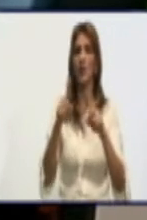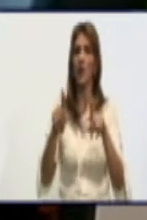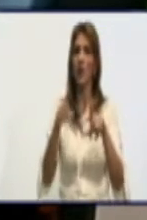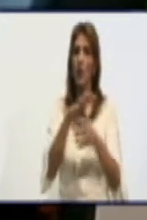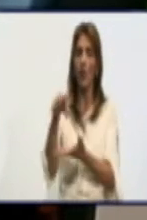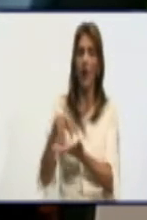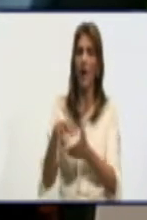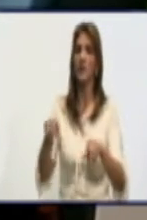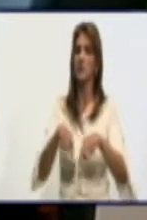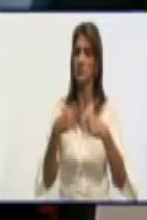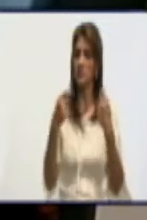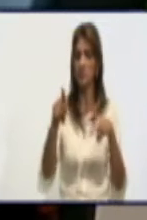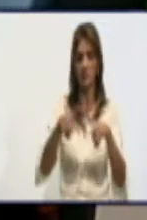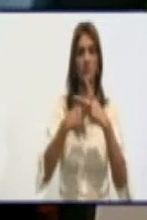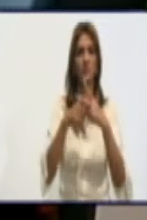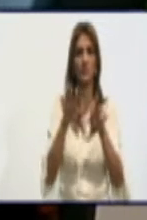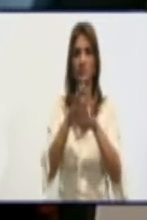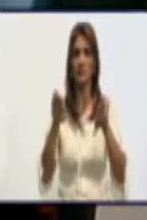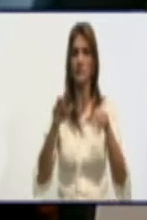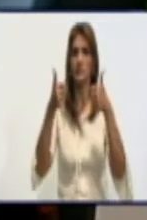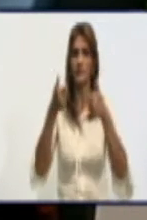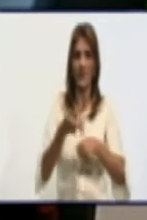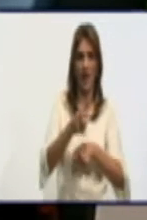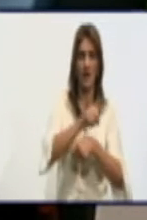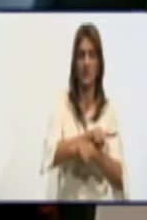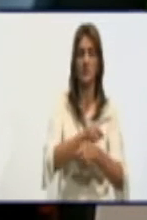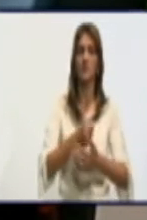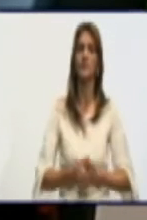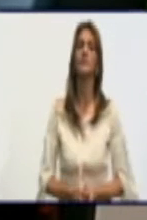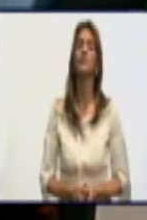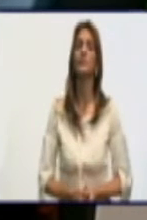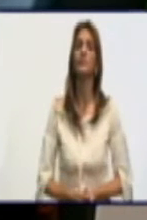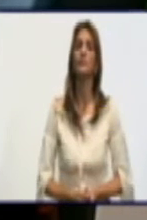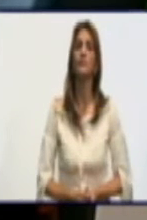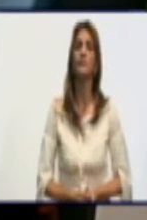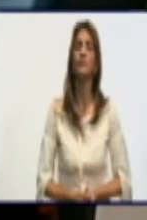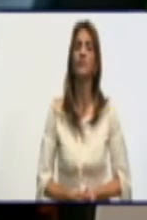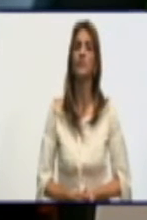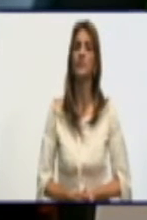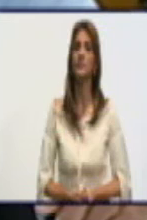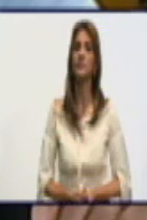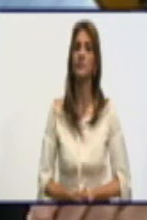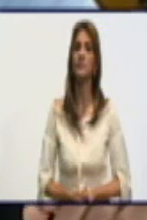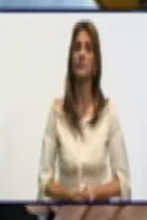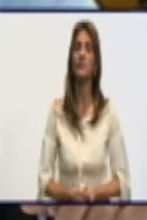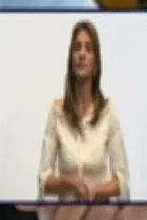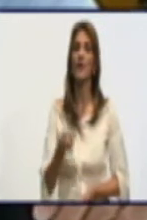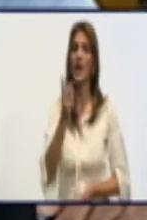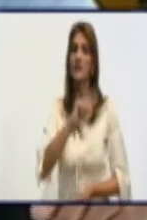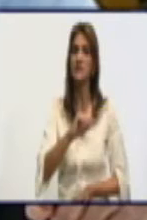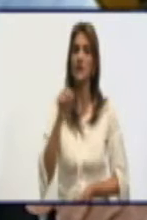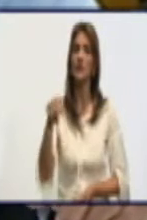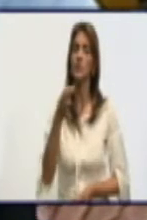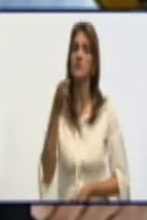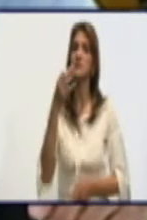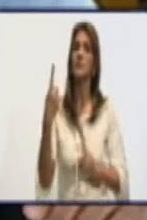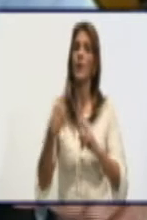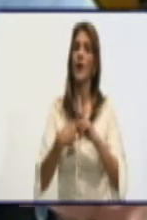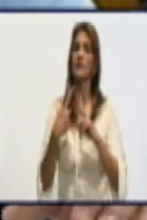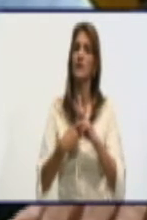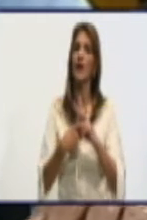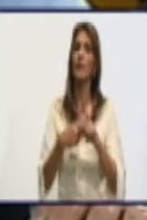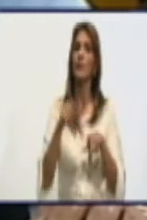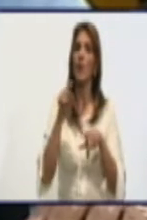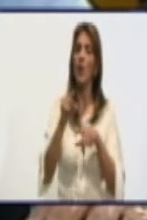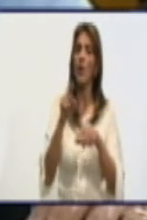¿qué repartos atiende? Digamos, sí, cuando se produce una afectación allí, ¿a qué barrios afecta? Sí, eso alimenta al Almirante y colinda con Guisa por la zona de acá